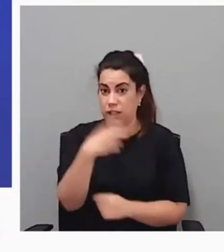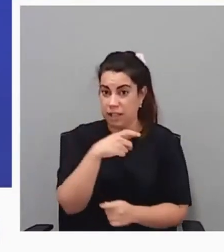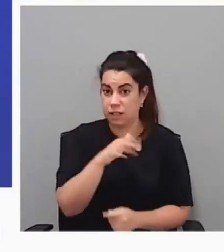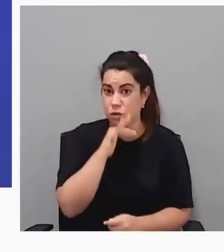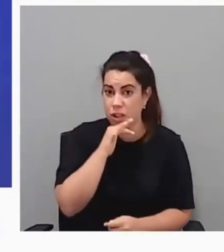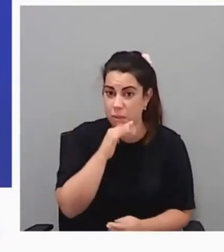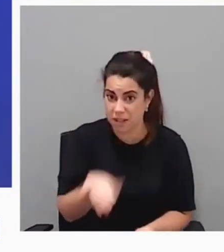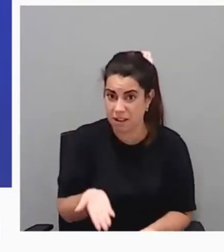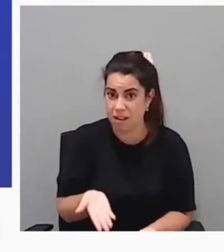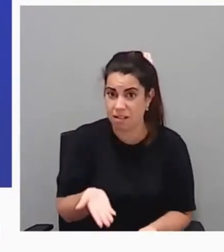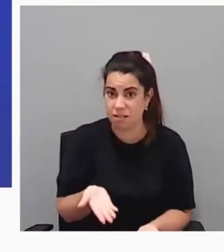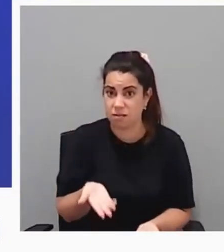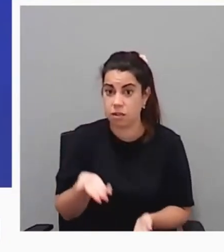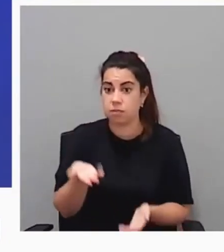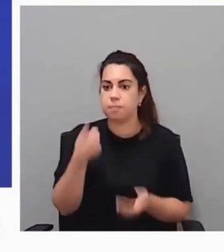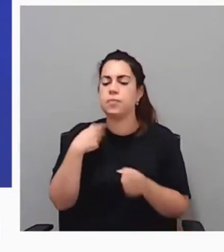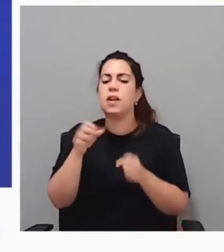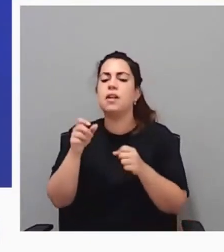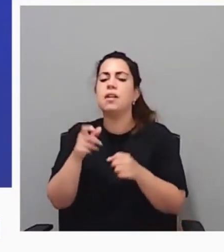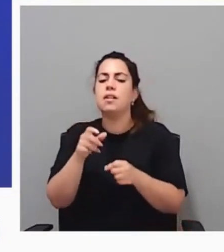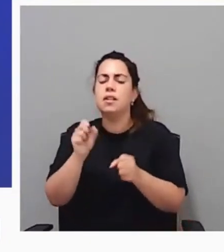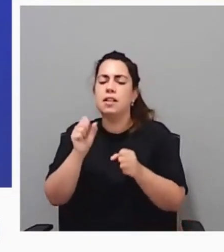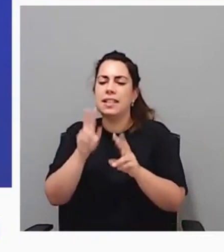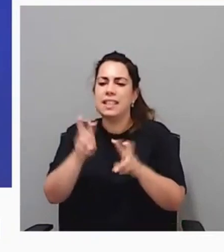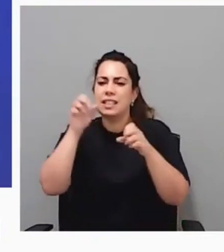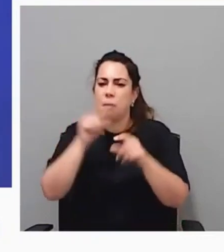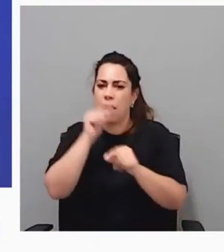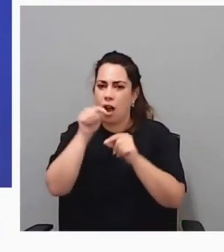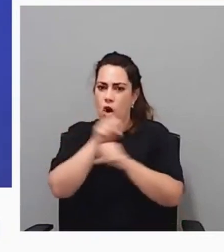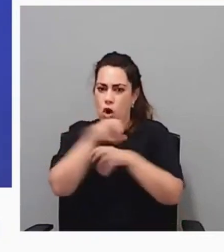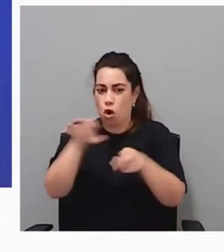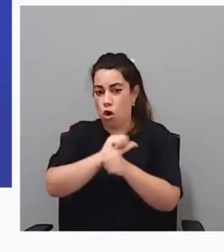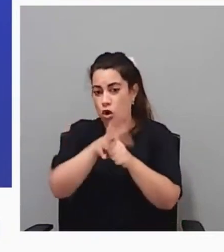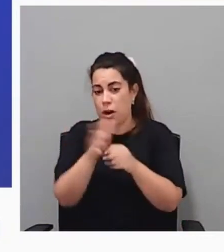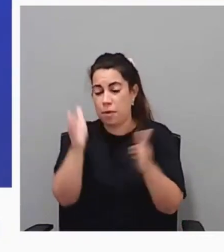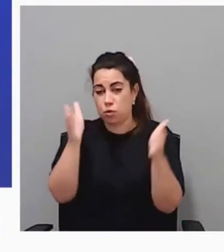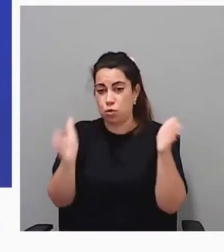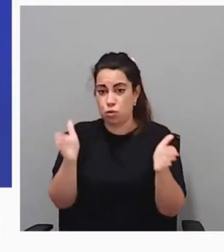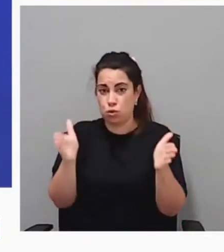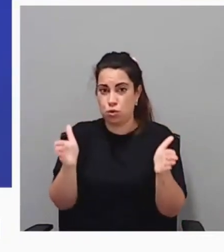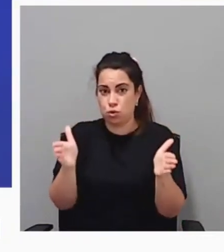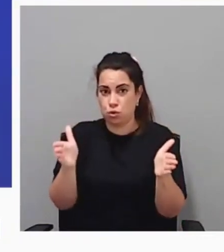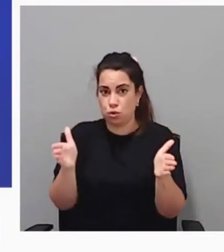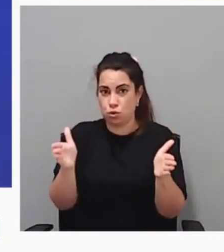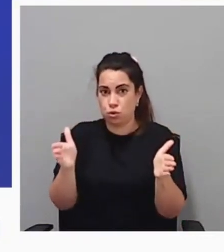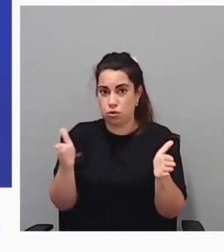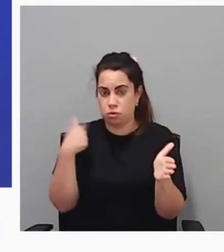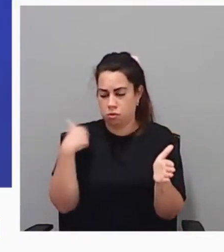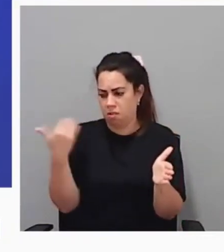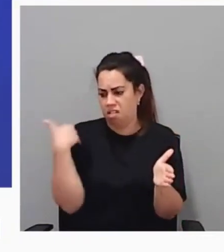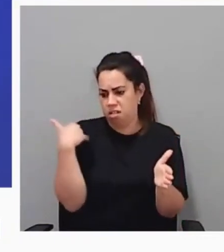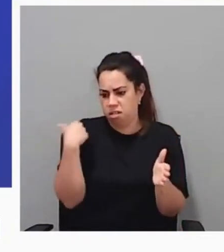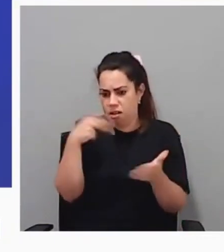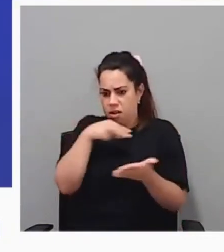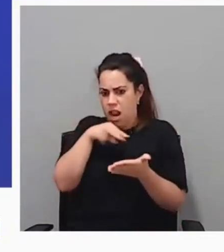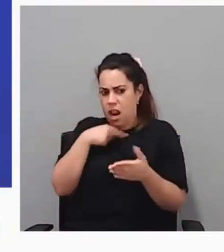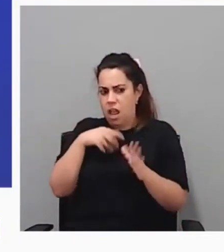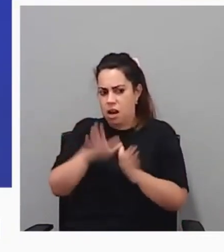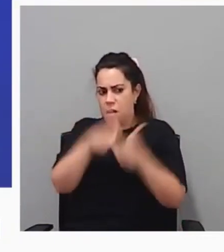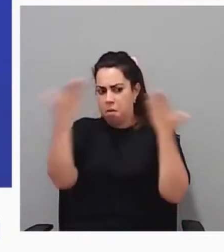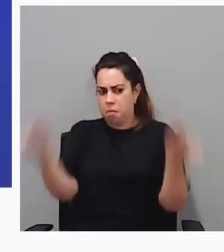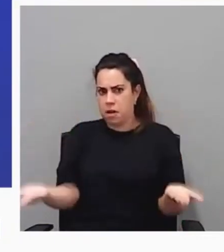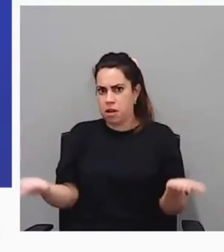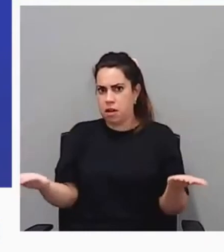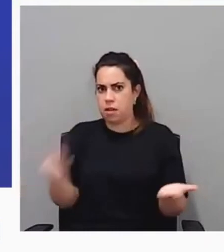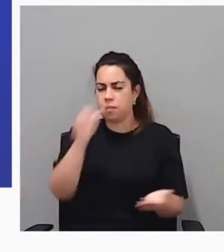la pandemia, en el 2020, surgió en todos los periódicos, yo lo he leído hace poco también en El País, AlphaFold,